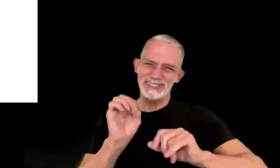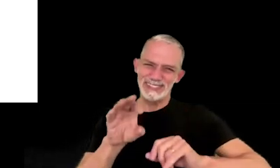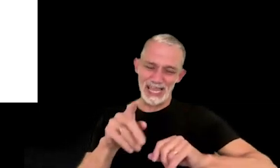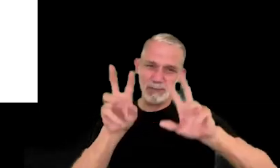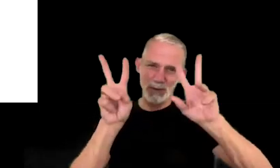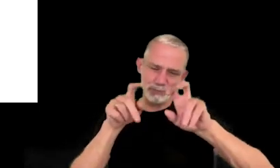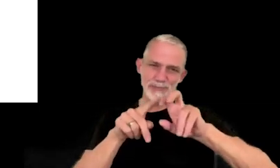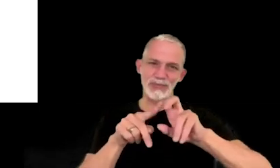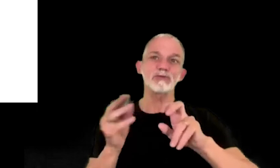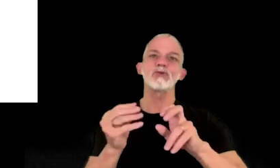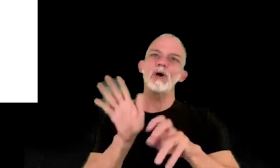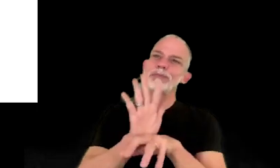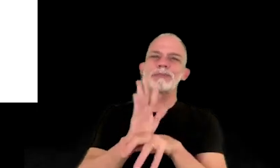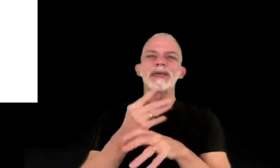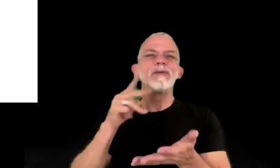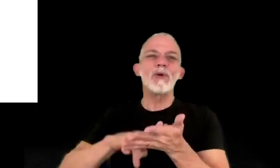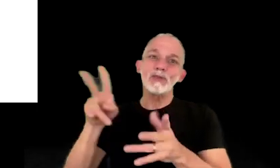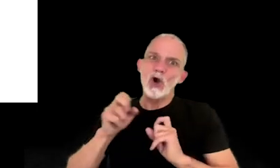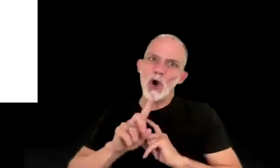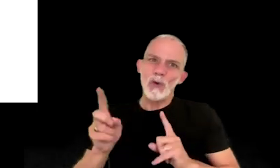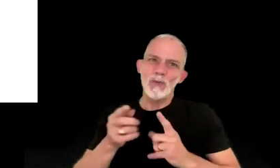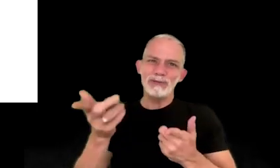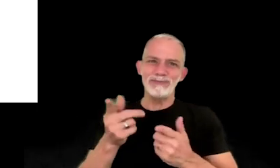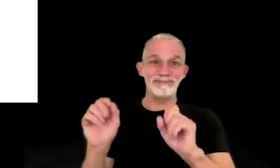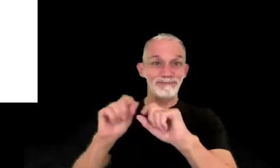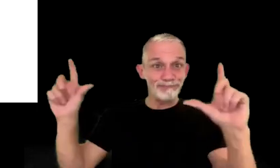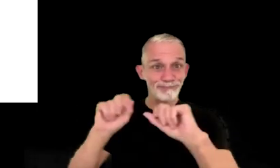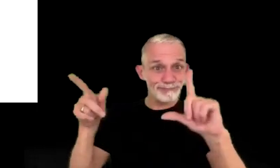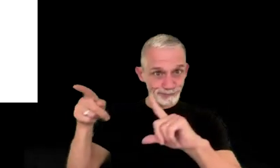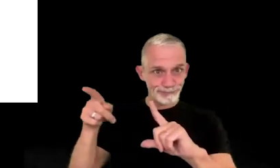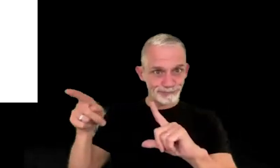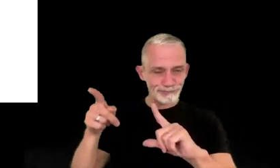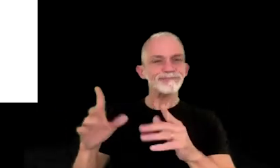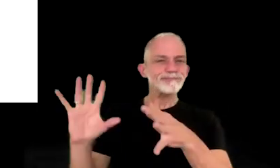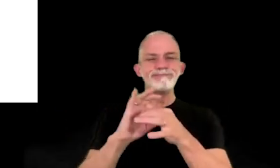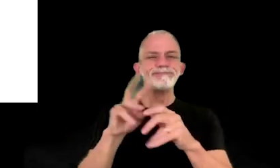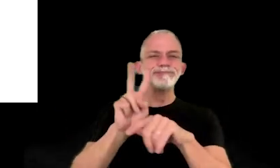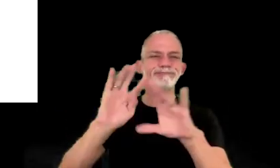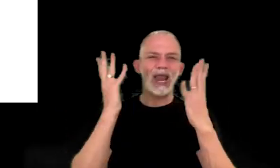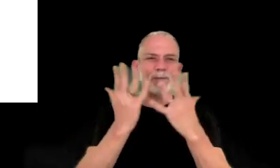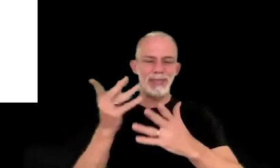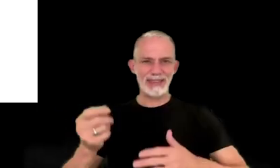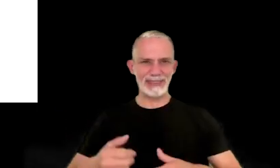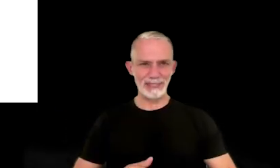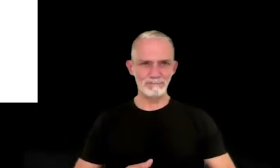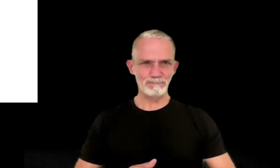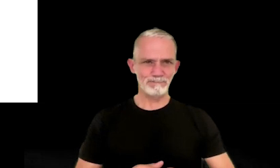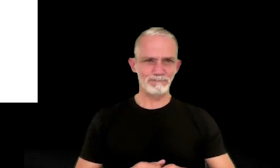tienen ustedes acá en la filmina son las que tienen relación directa con el ambiente.